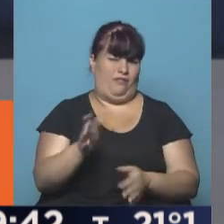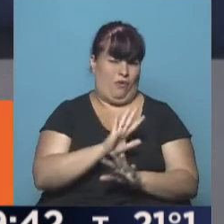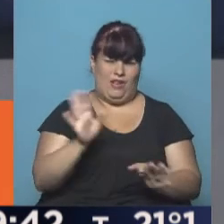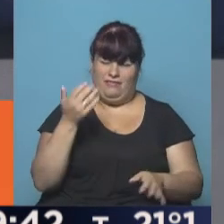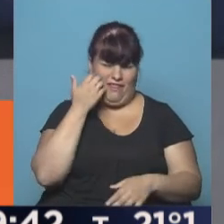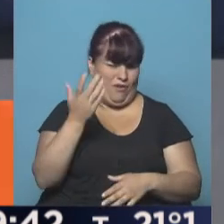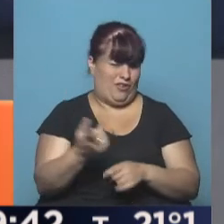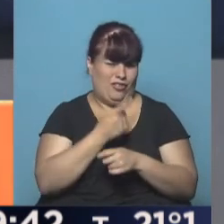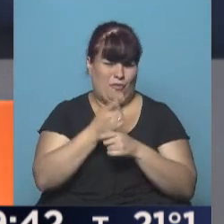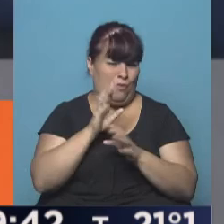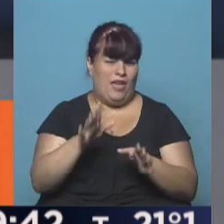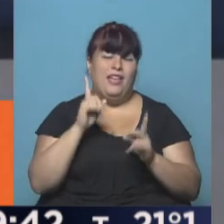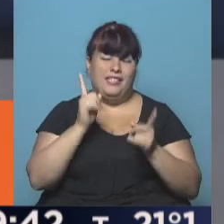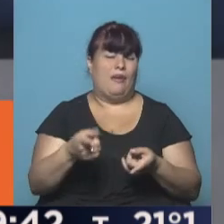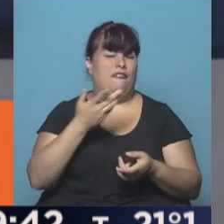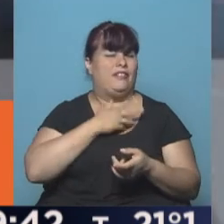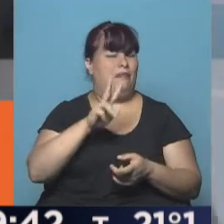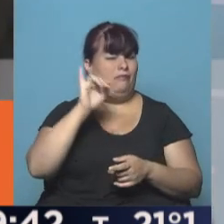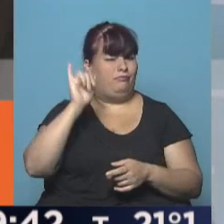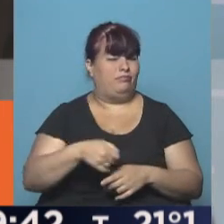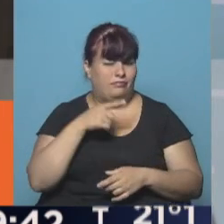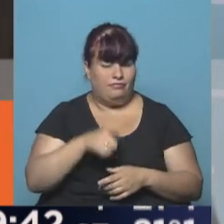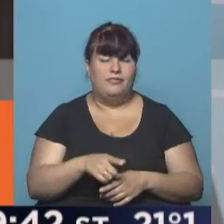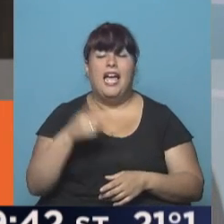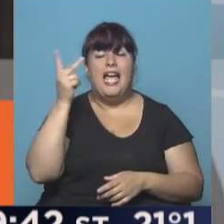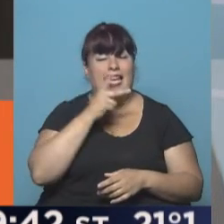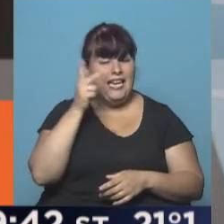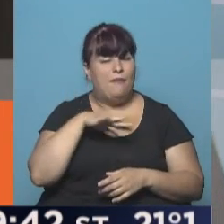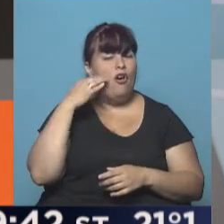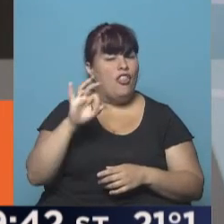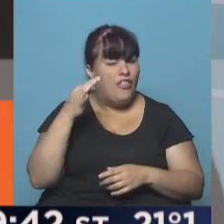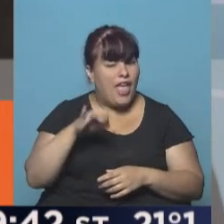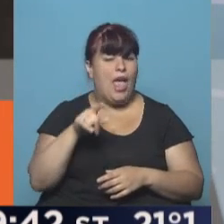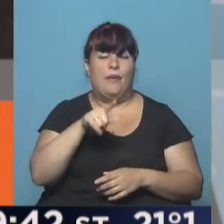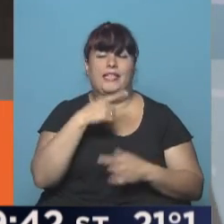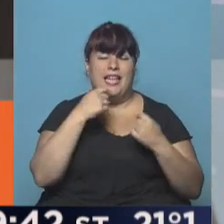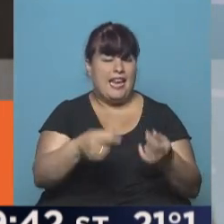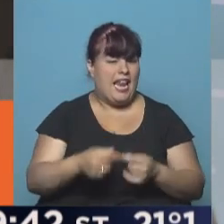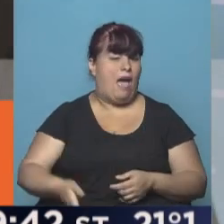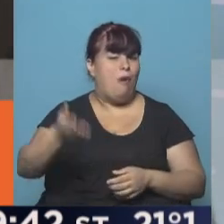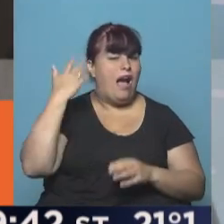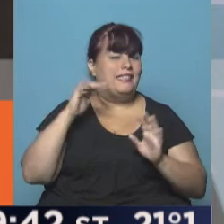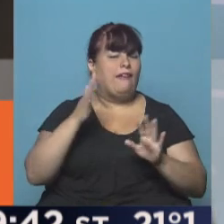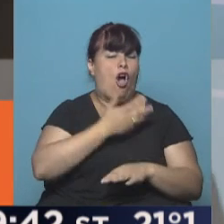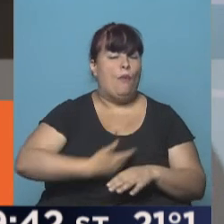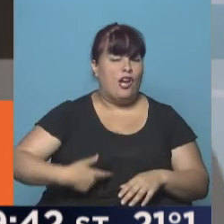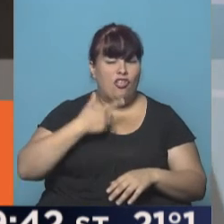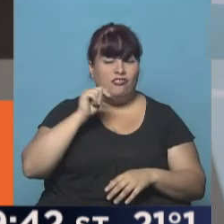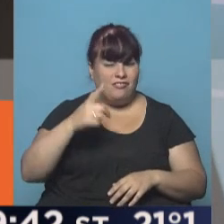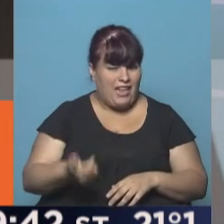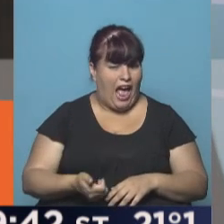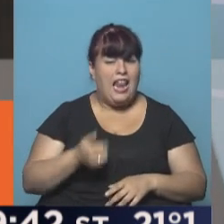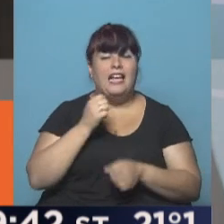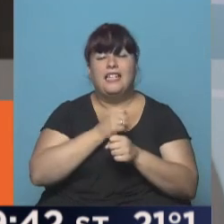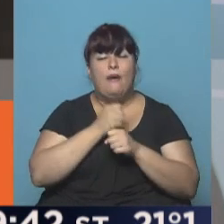una vergüenza más en la que incurre diferente para la victoria el kirchnerismo debió haber hecho este reclamo cuando gobernaba milagro salá y